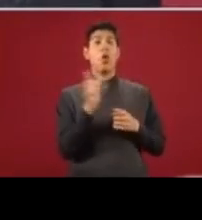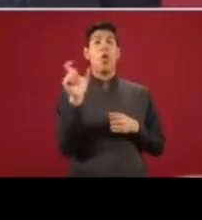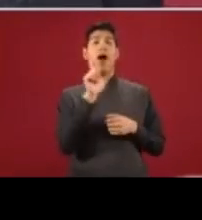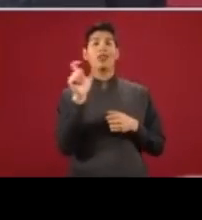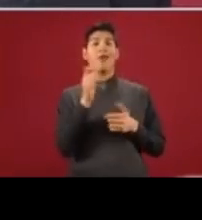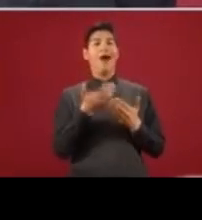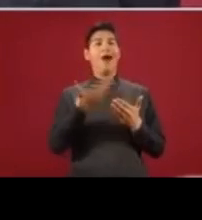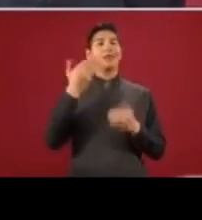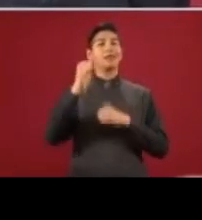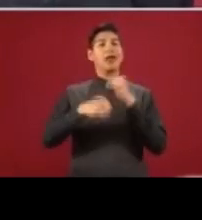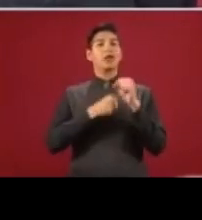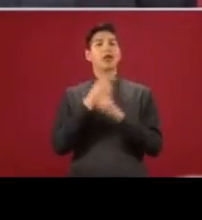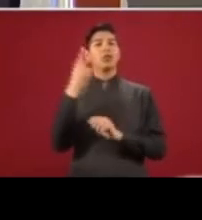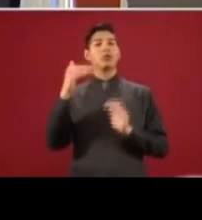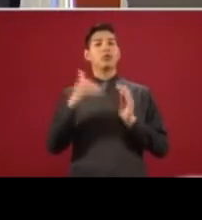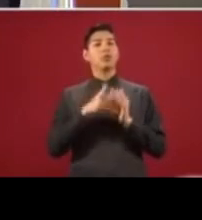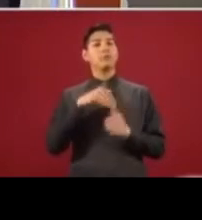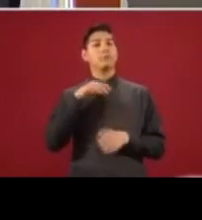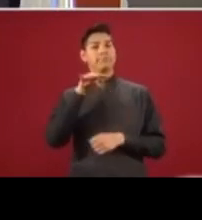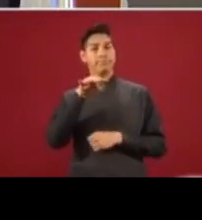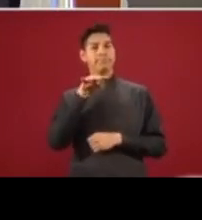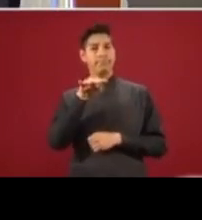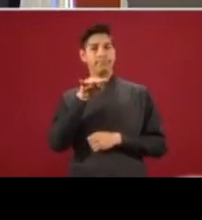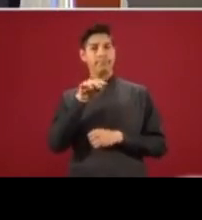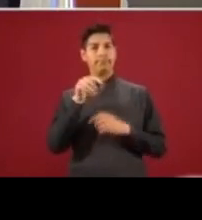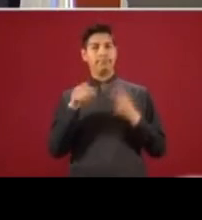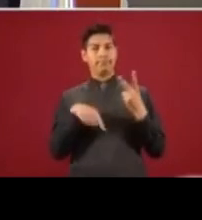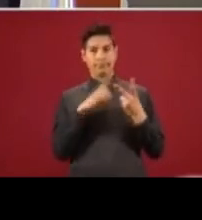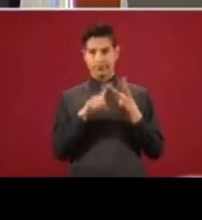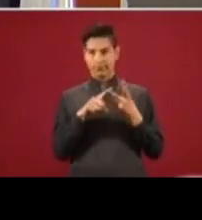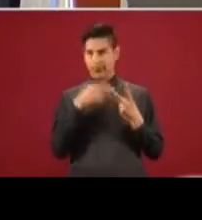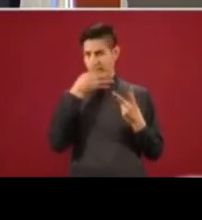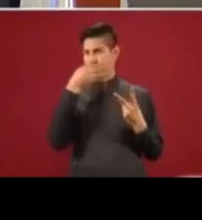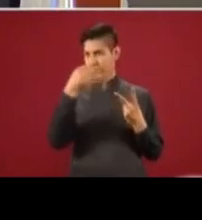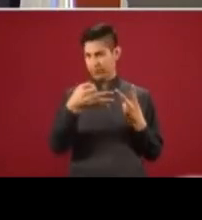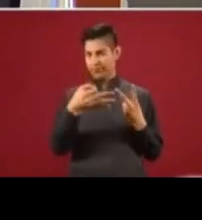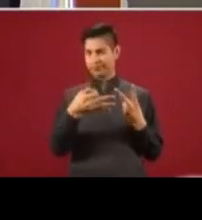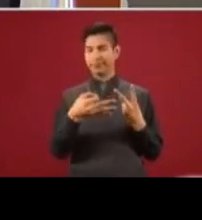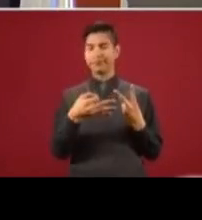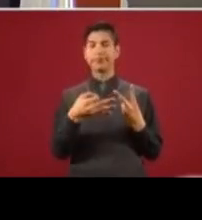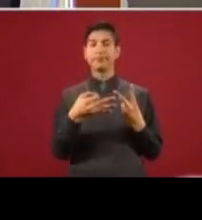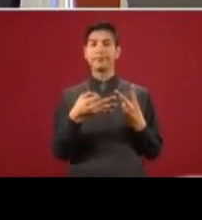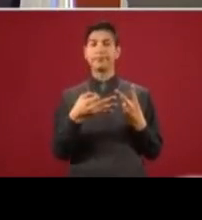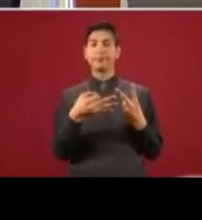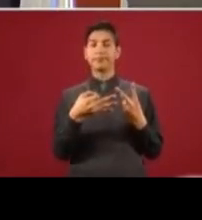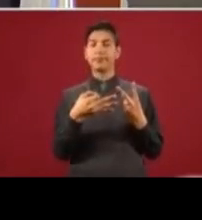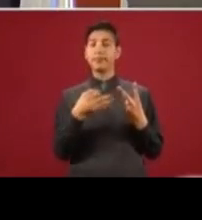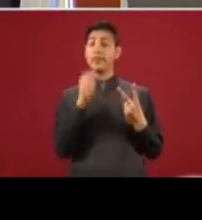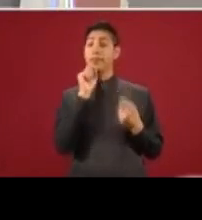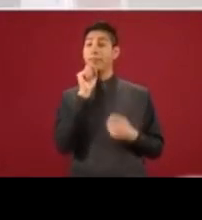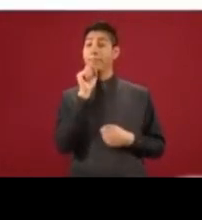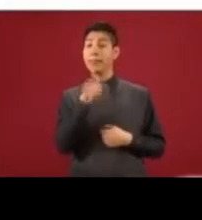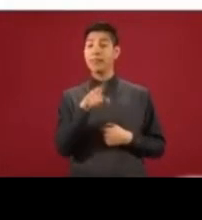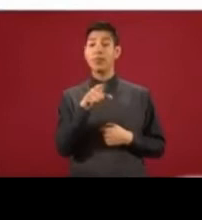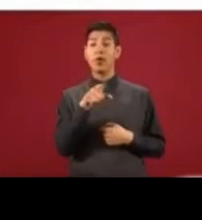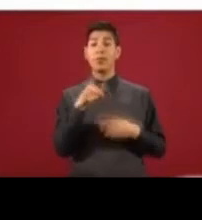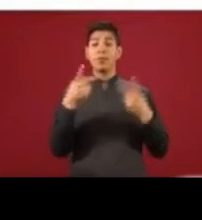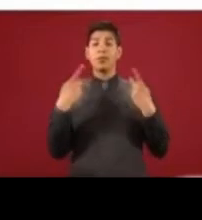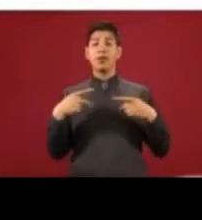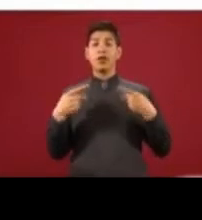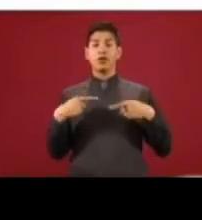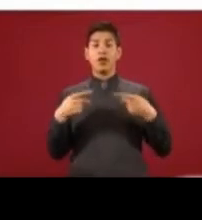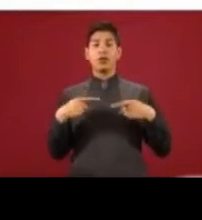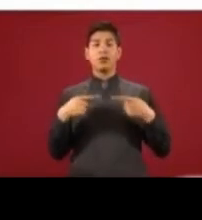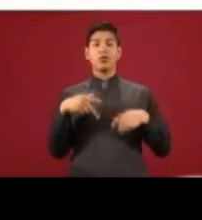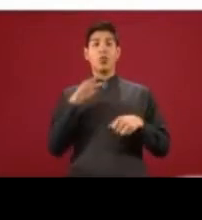2019. Segundo comunicado. Este va dirigido a las personas titulares de las